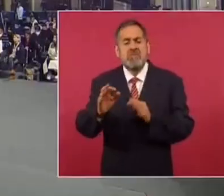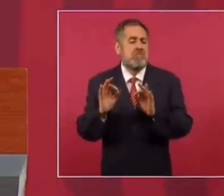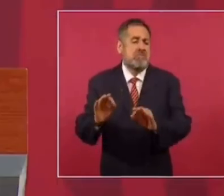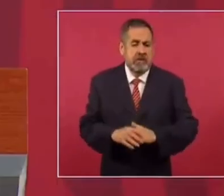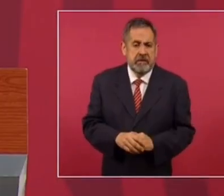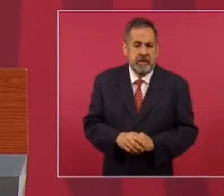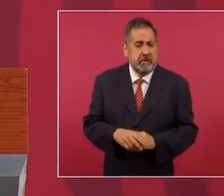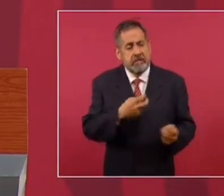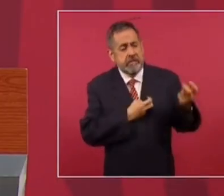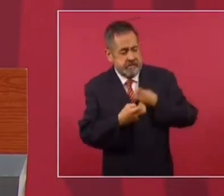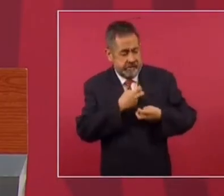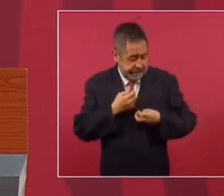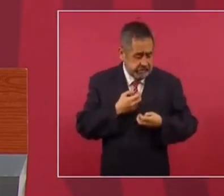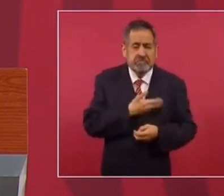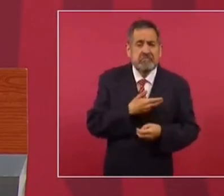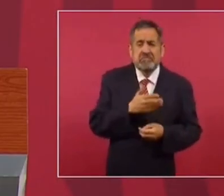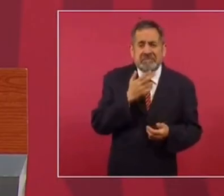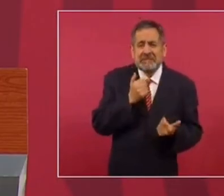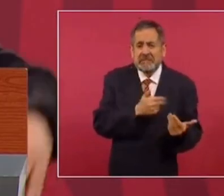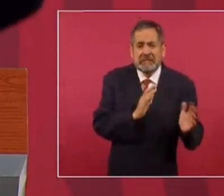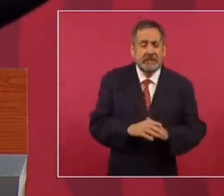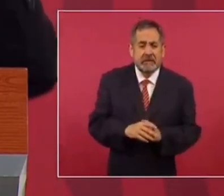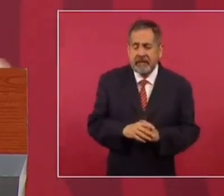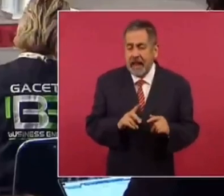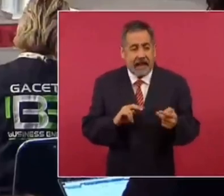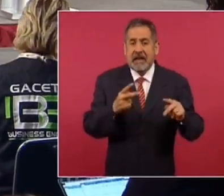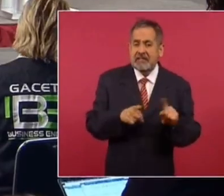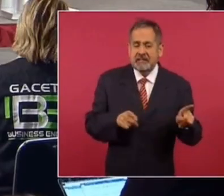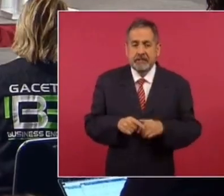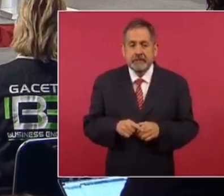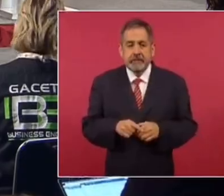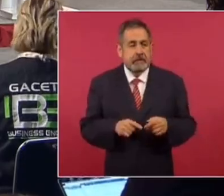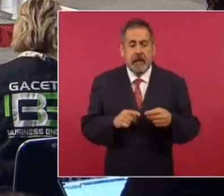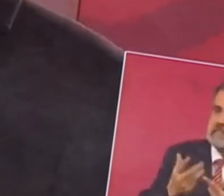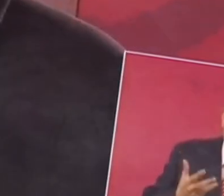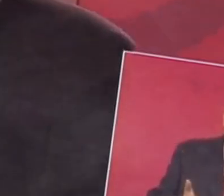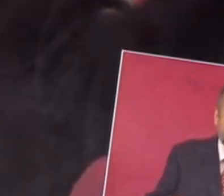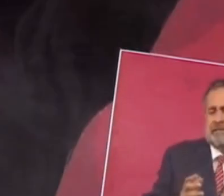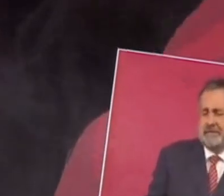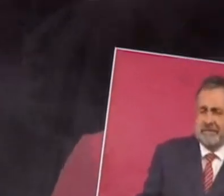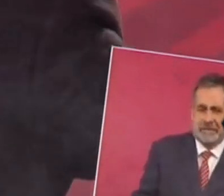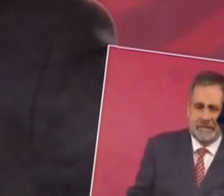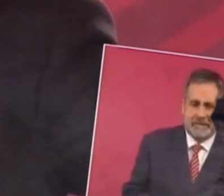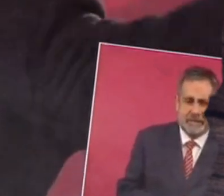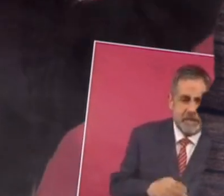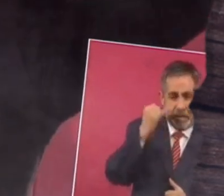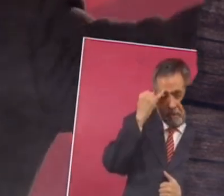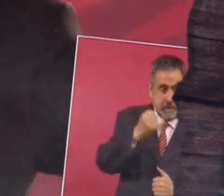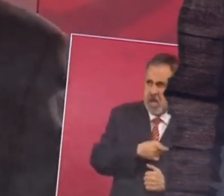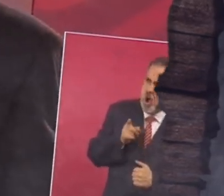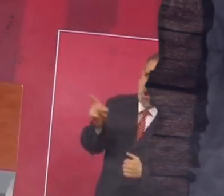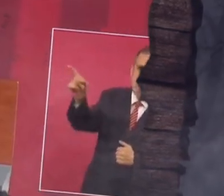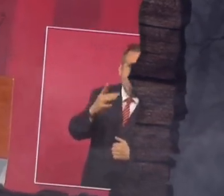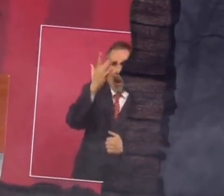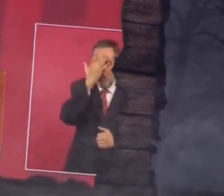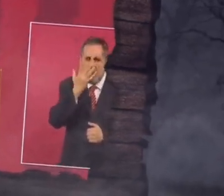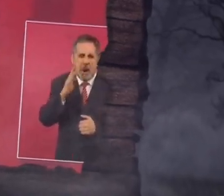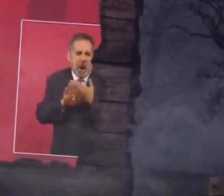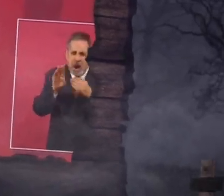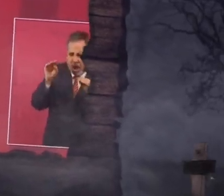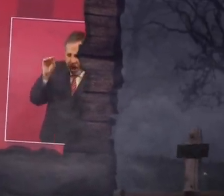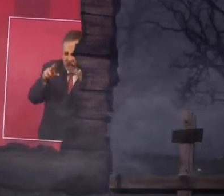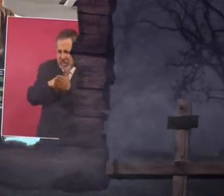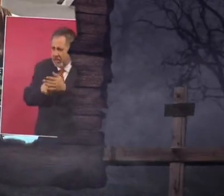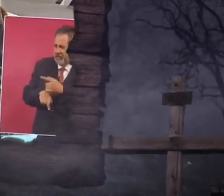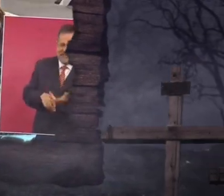ilesos la calumnia. Al contrario, se les revierte. ¿Tienes eso de qué? Magia negra en el palacio. ¿Qué